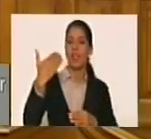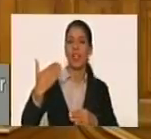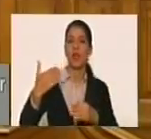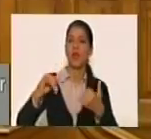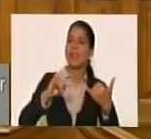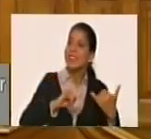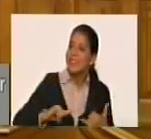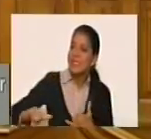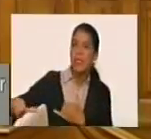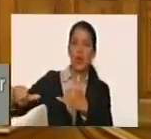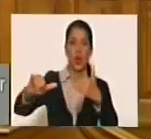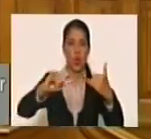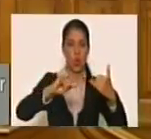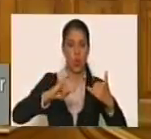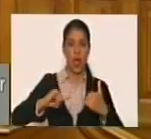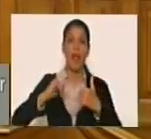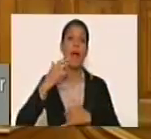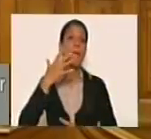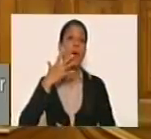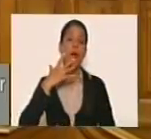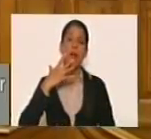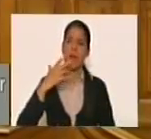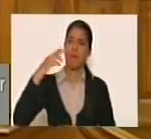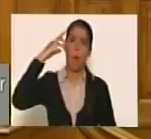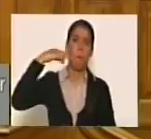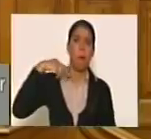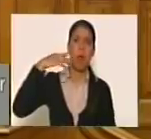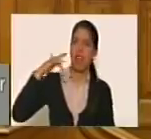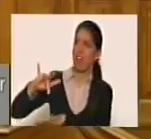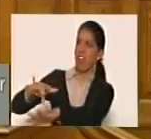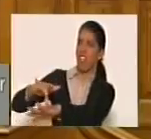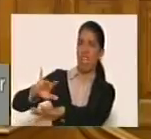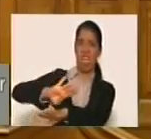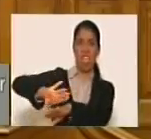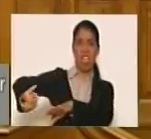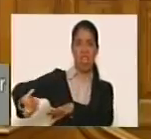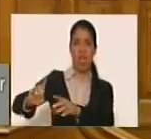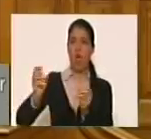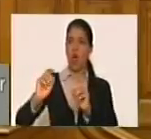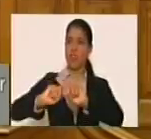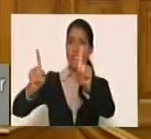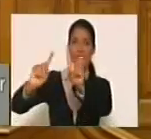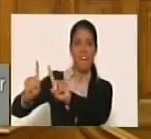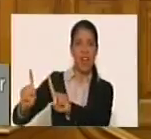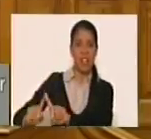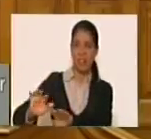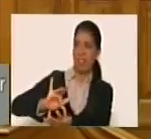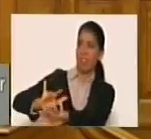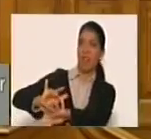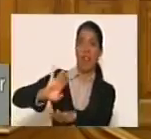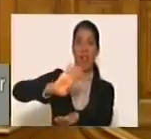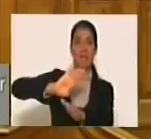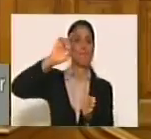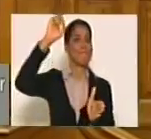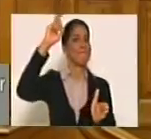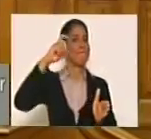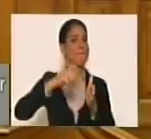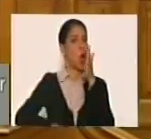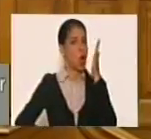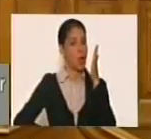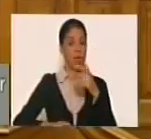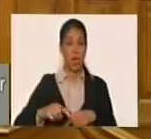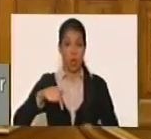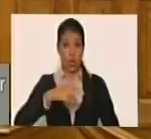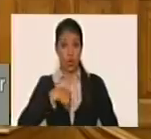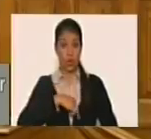igualdad. Rechazar cualquier forma de discriminación a la diversidad. Así que hoy también estamos haciendo